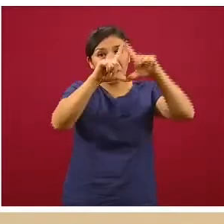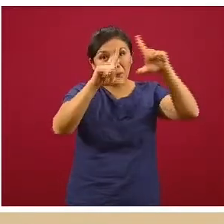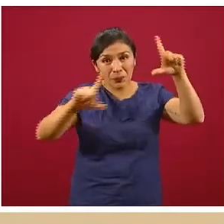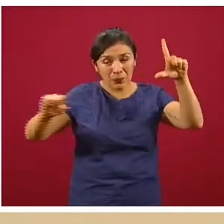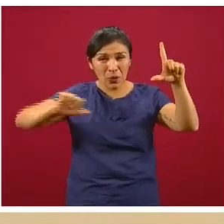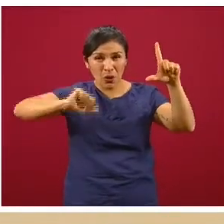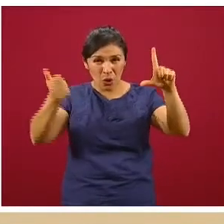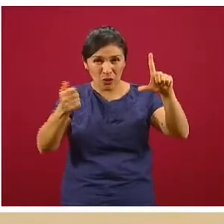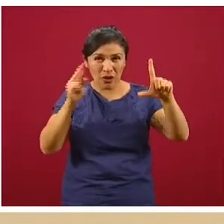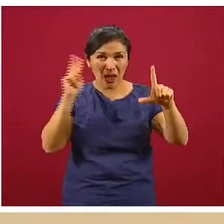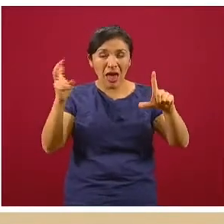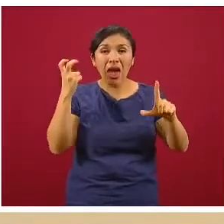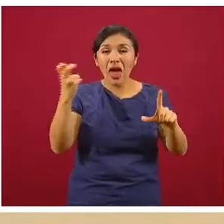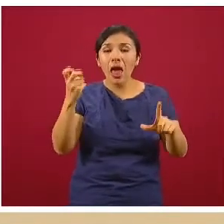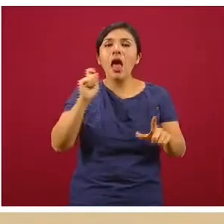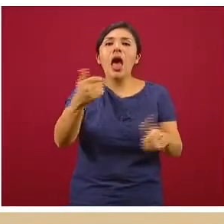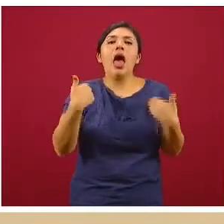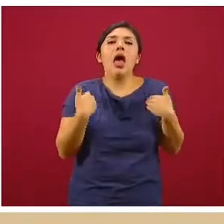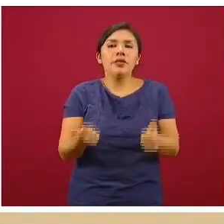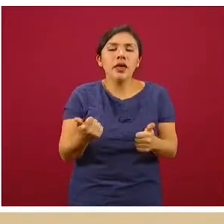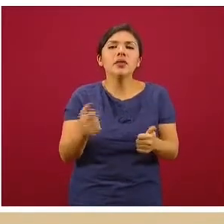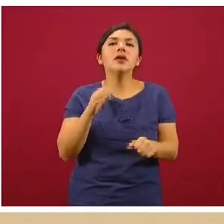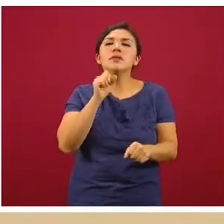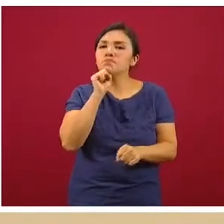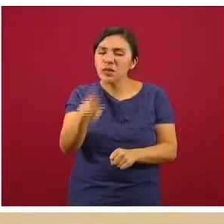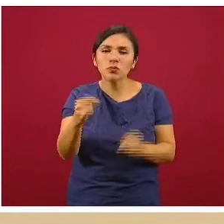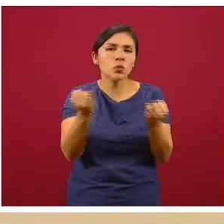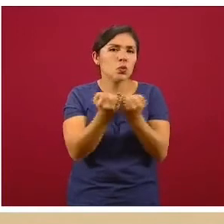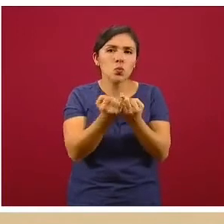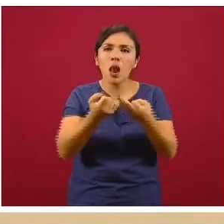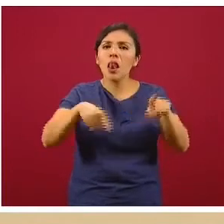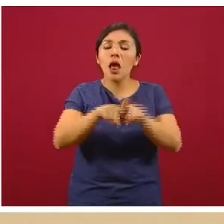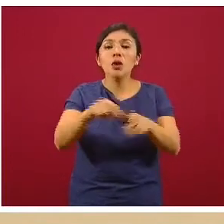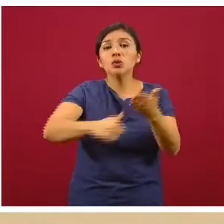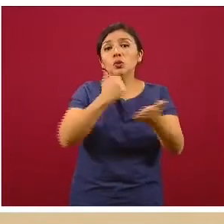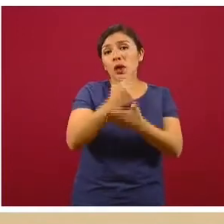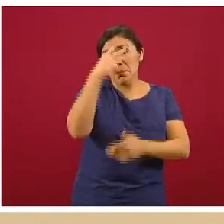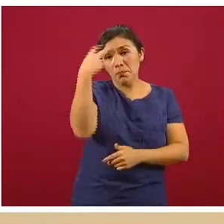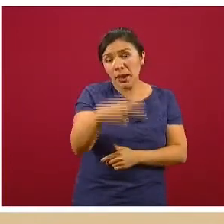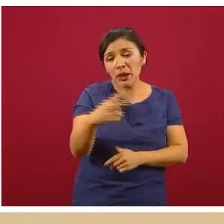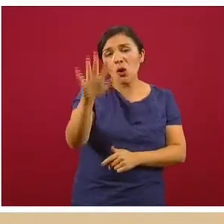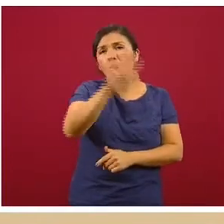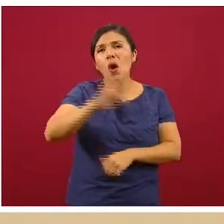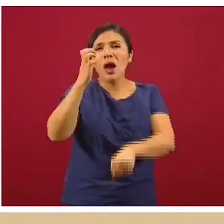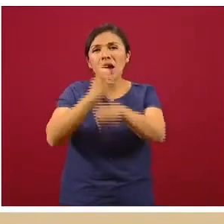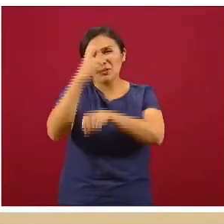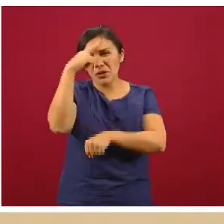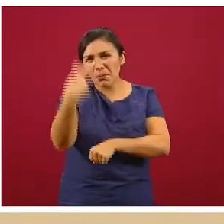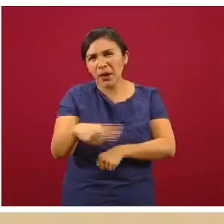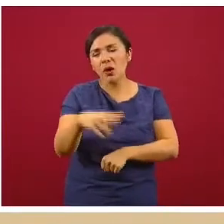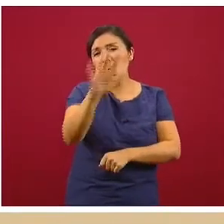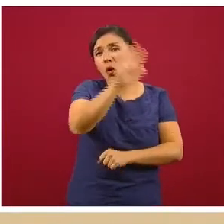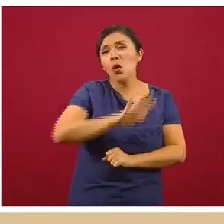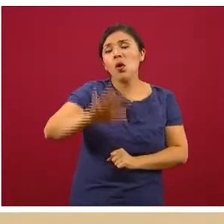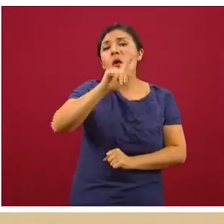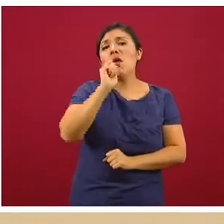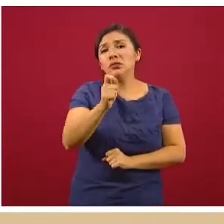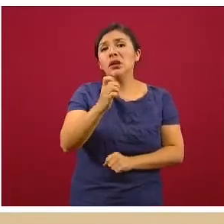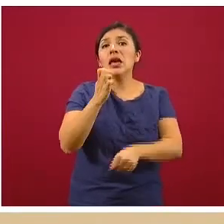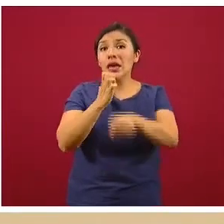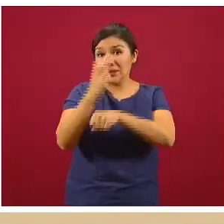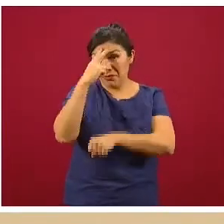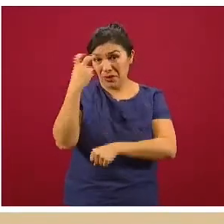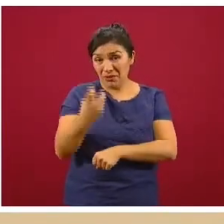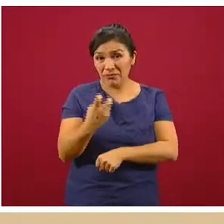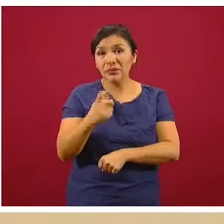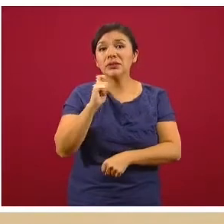vemos a continuación podemos ver con mayor claridad también lo mismo. La Ciudad de México y la zona conurbada del Valle de México en el Estado